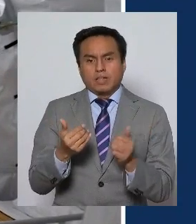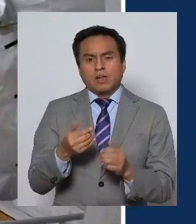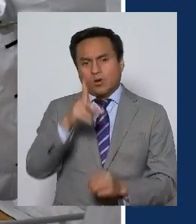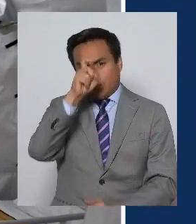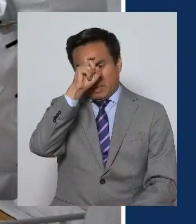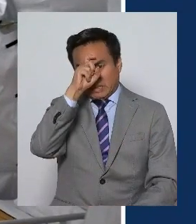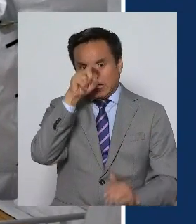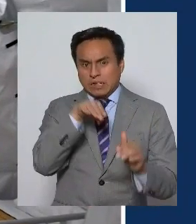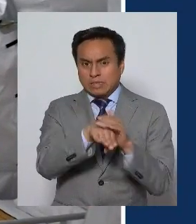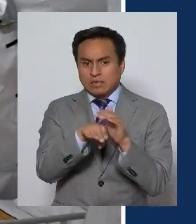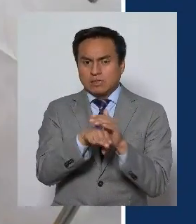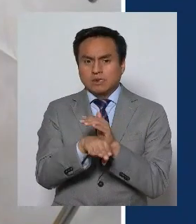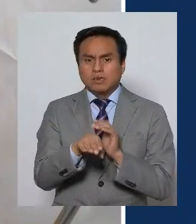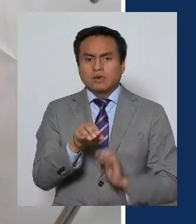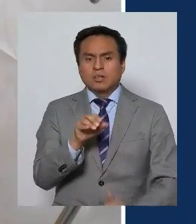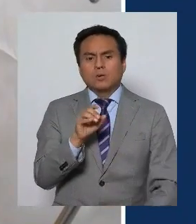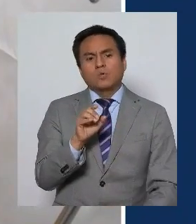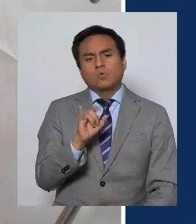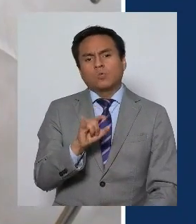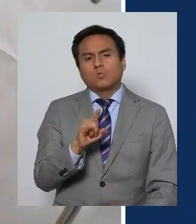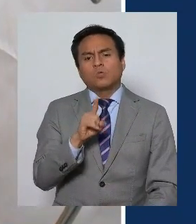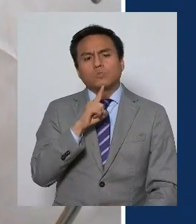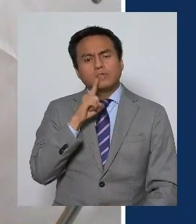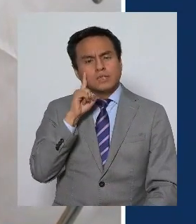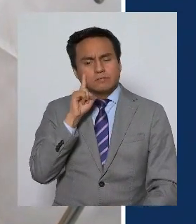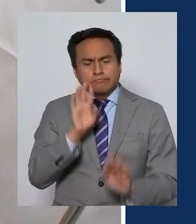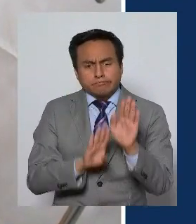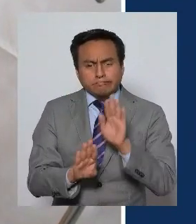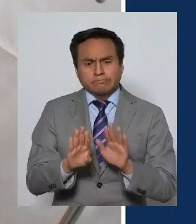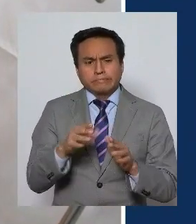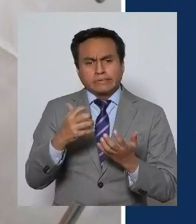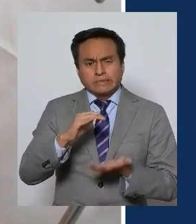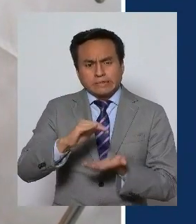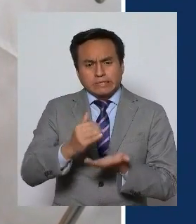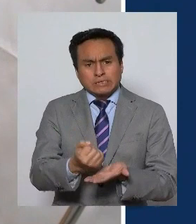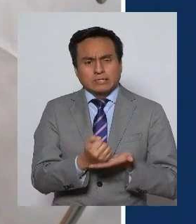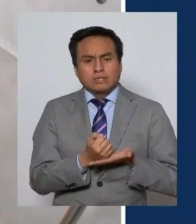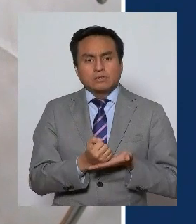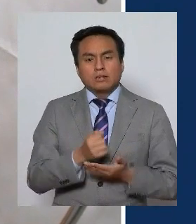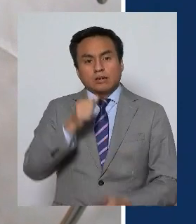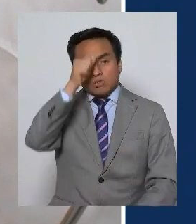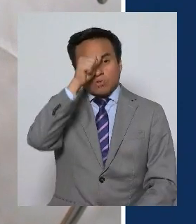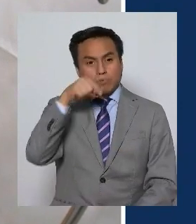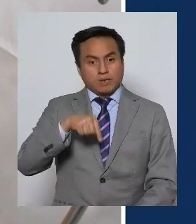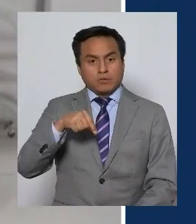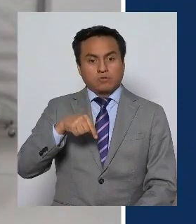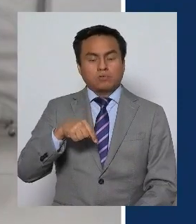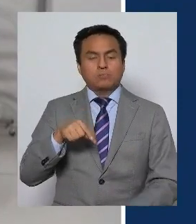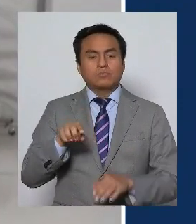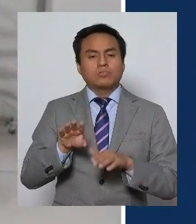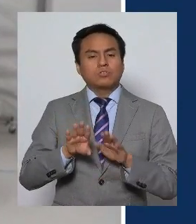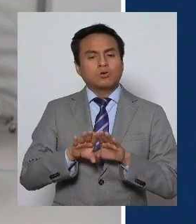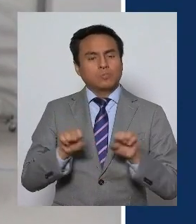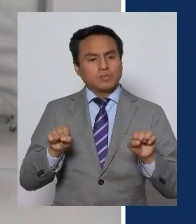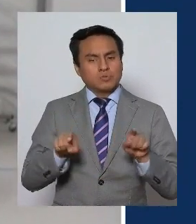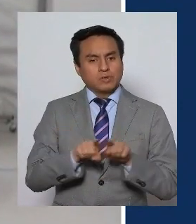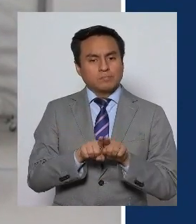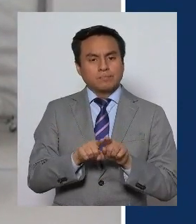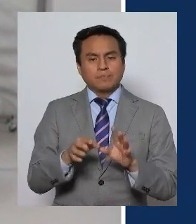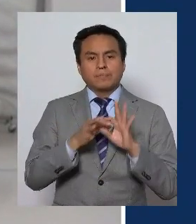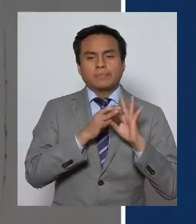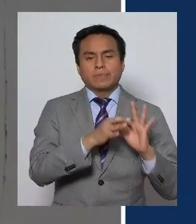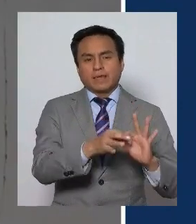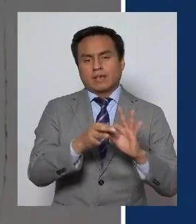hospitales y de tratamiento intensivo, y por eso, siendo hoy día domingo, como se había comprometido, queremos